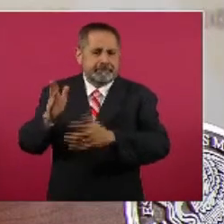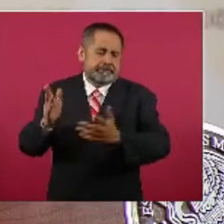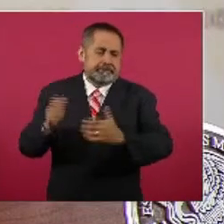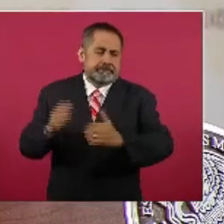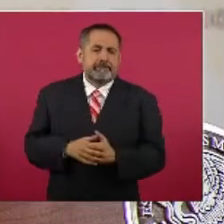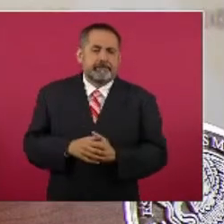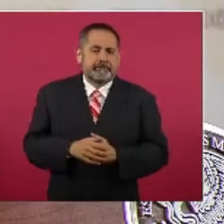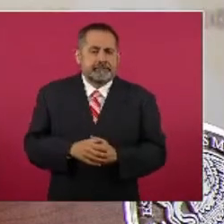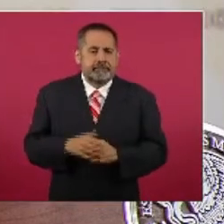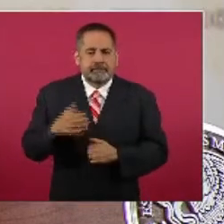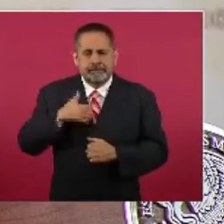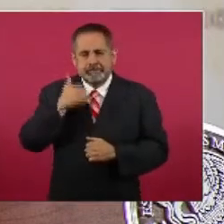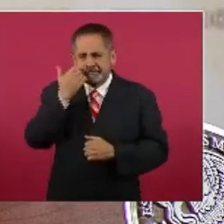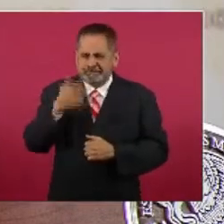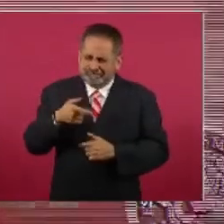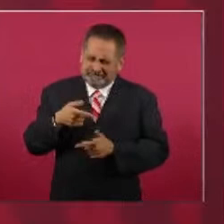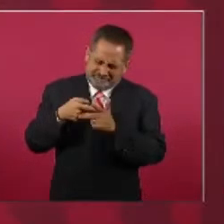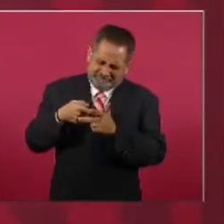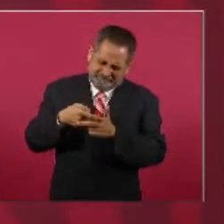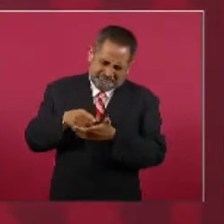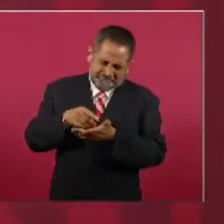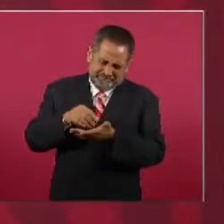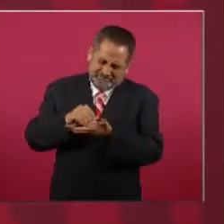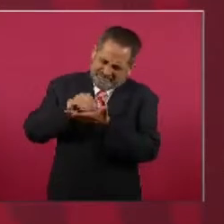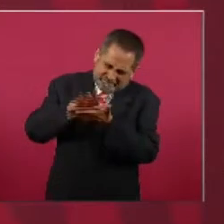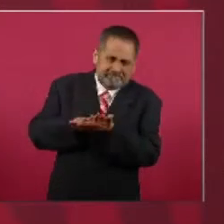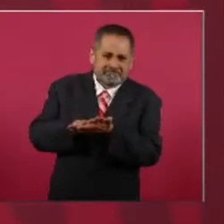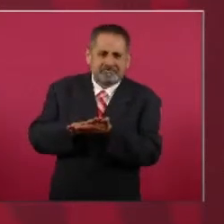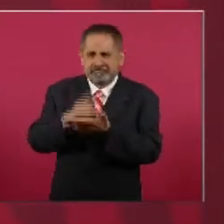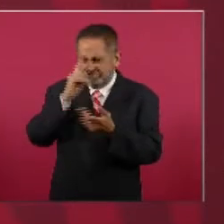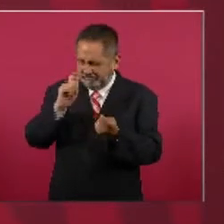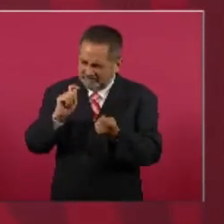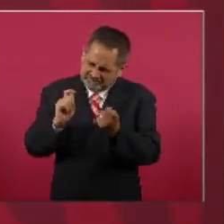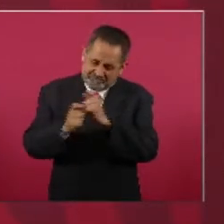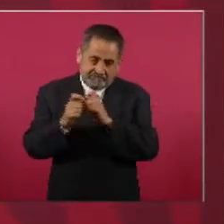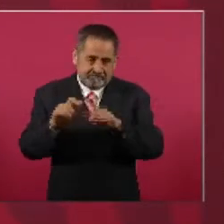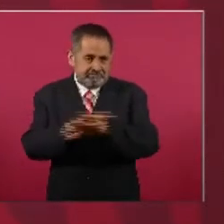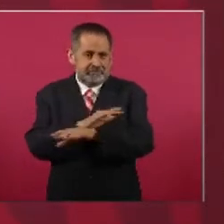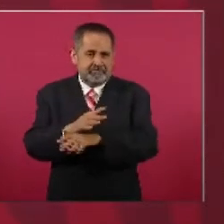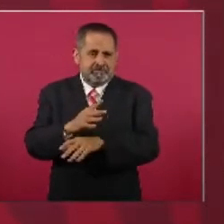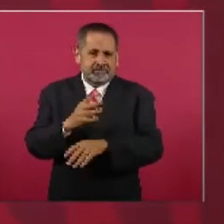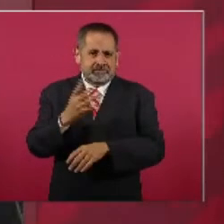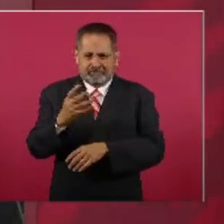y terminar de centrar las bases para la transformación